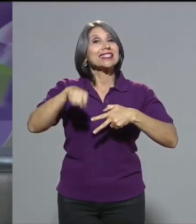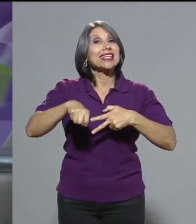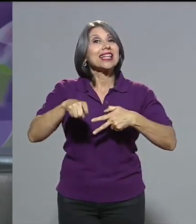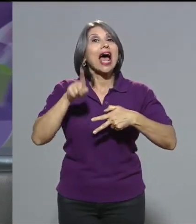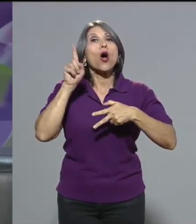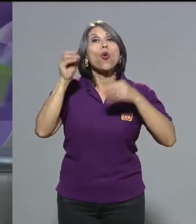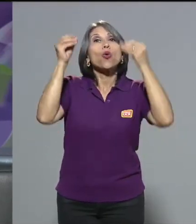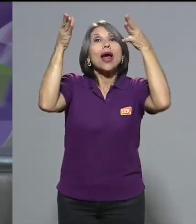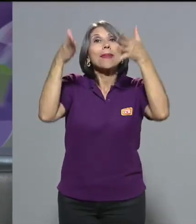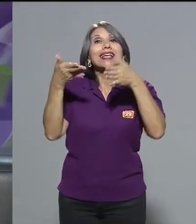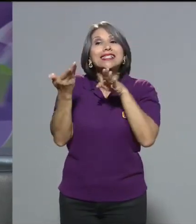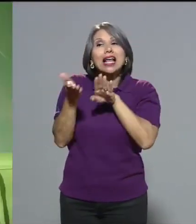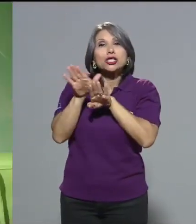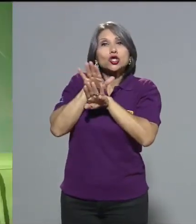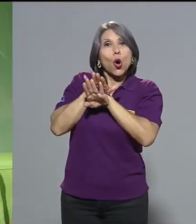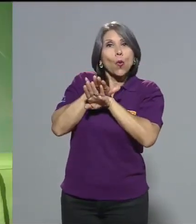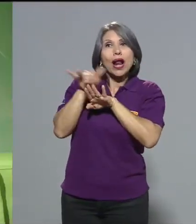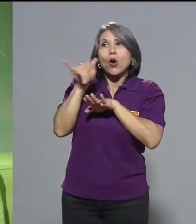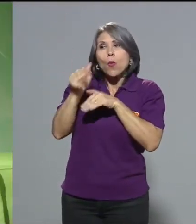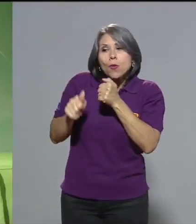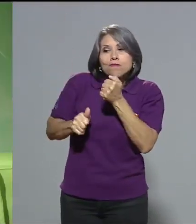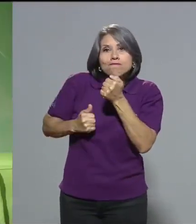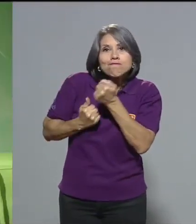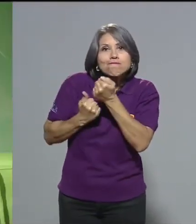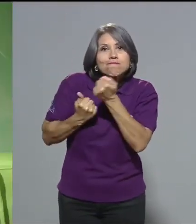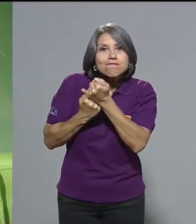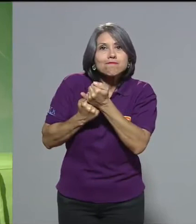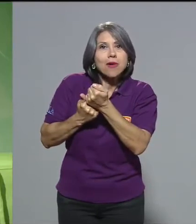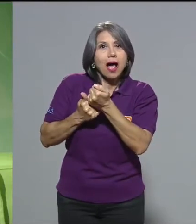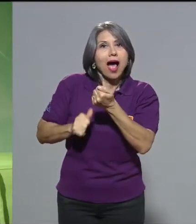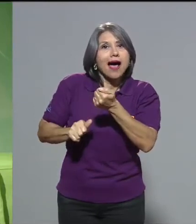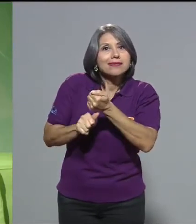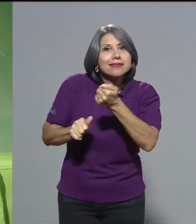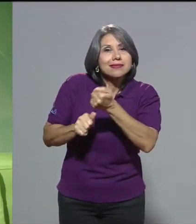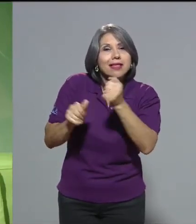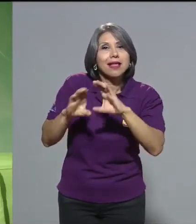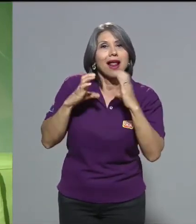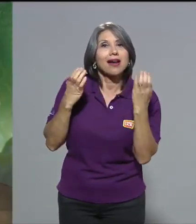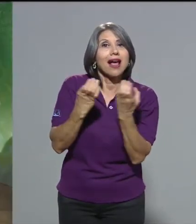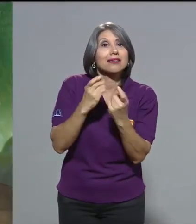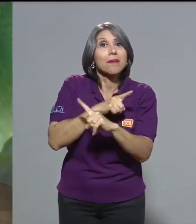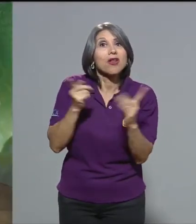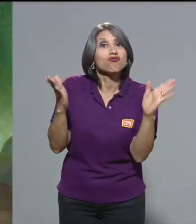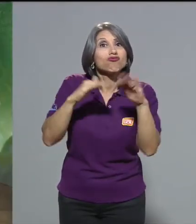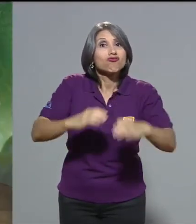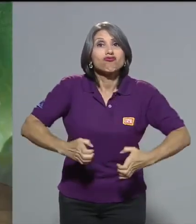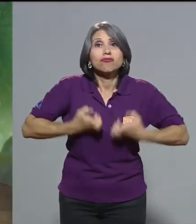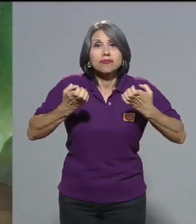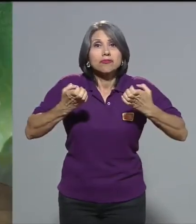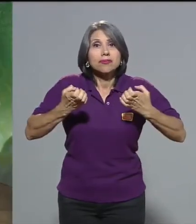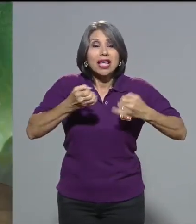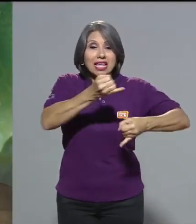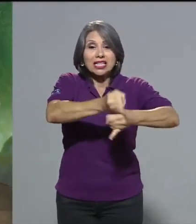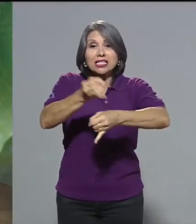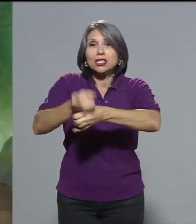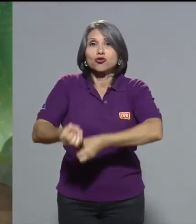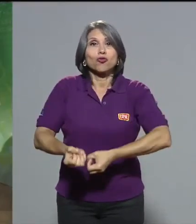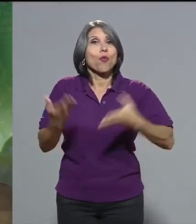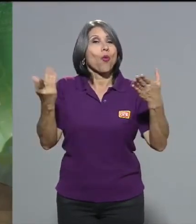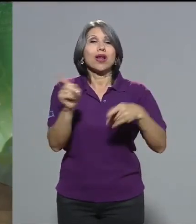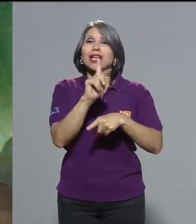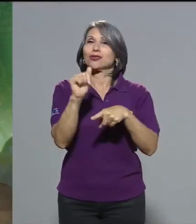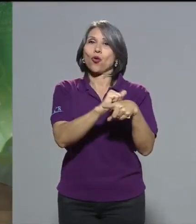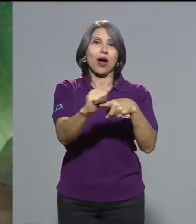clase, y no existe. El Estado en ese caso no está dándole la capacitación real a los docentes, hay